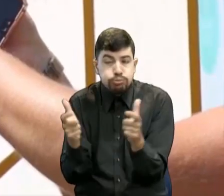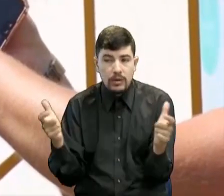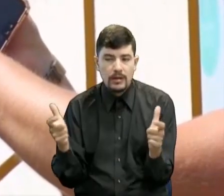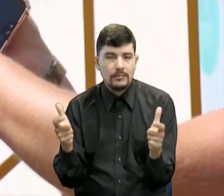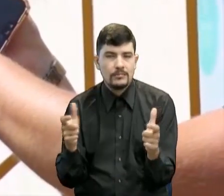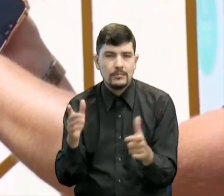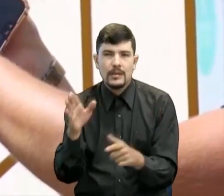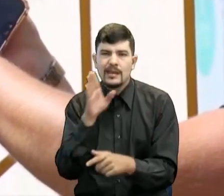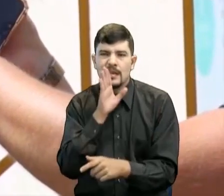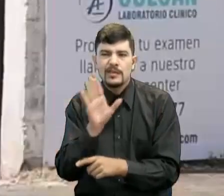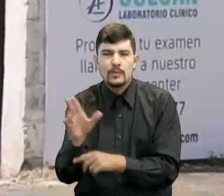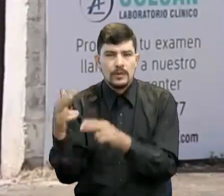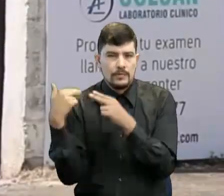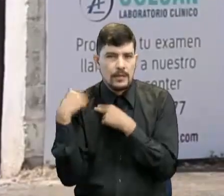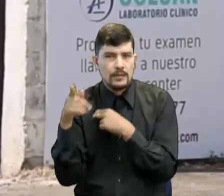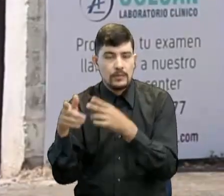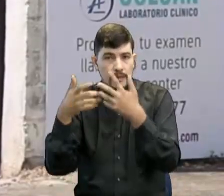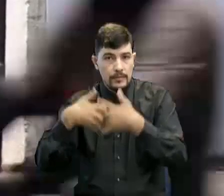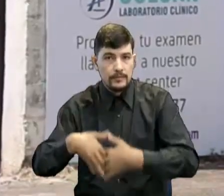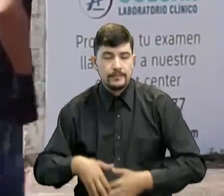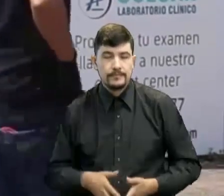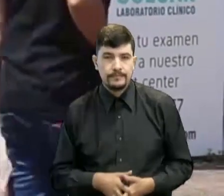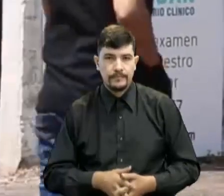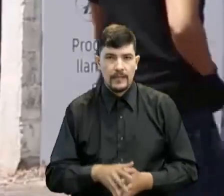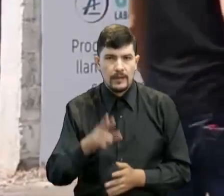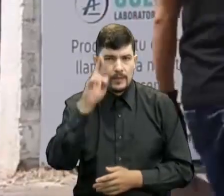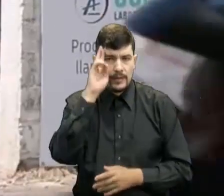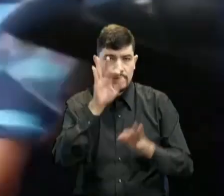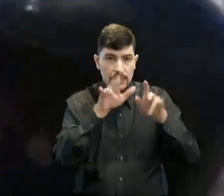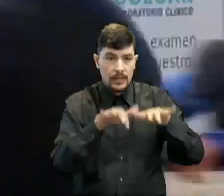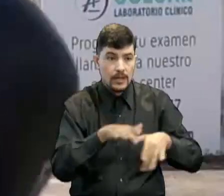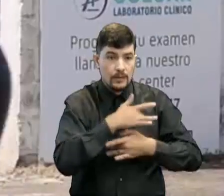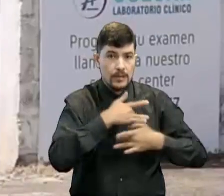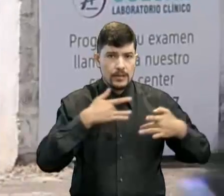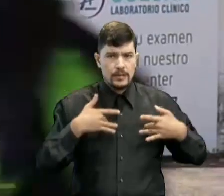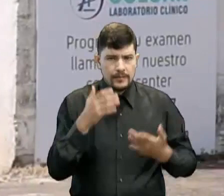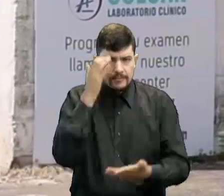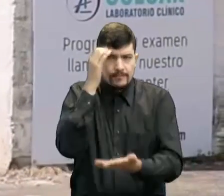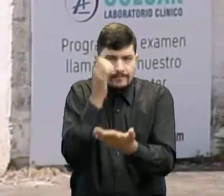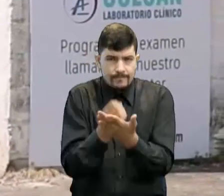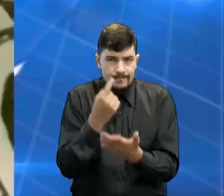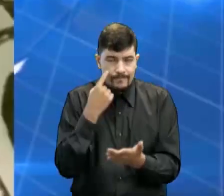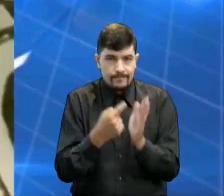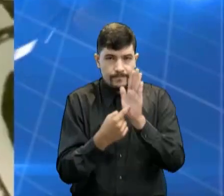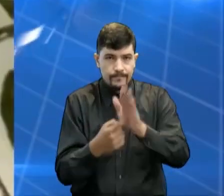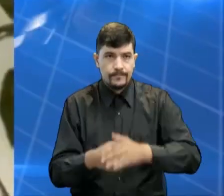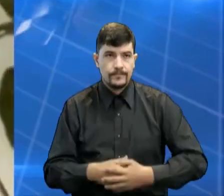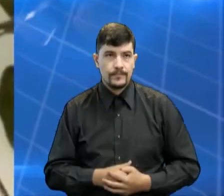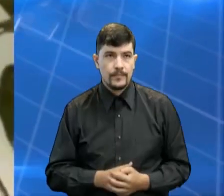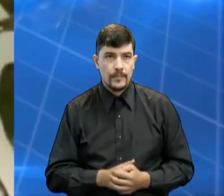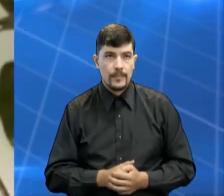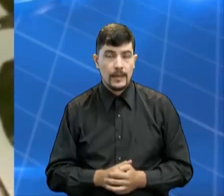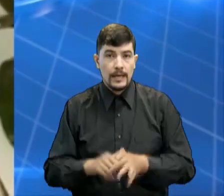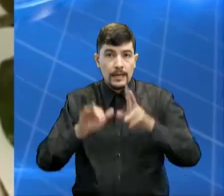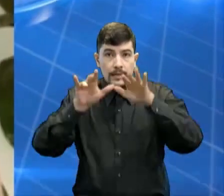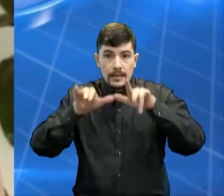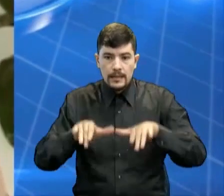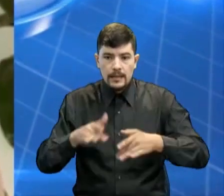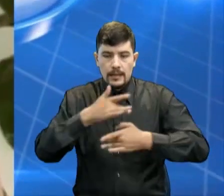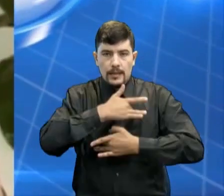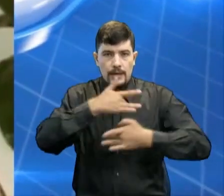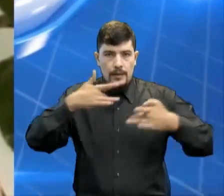favorecer un contrato de arriendo. Frente a este tema, el secretario local de salud se refirió a dicha denuncia. Desde la Secretaría de